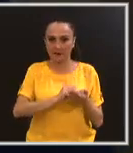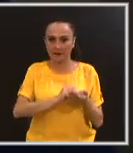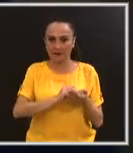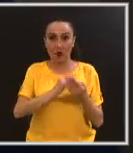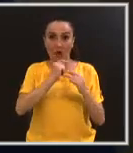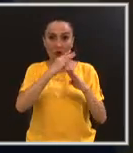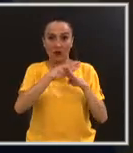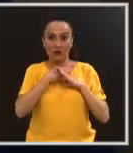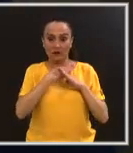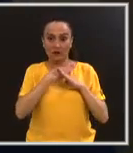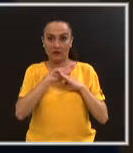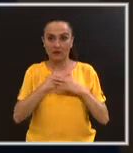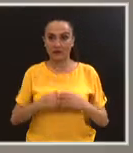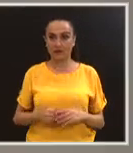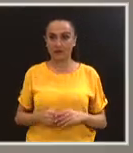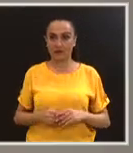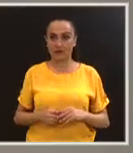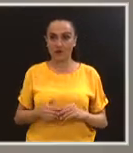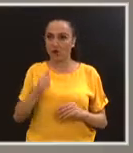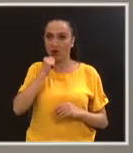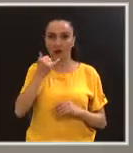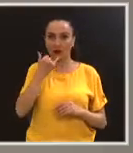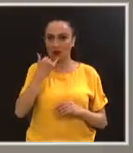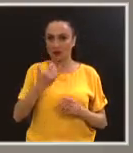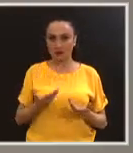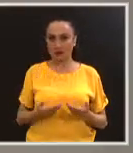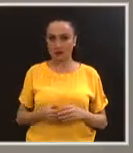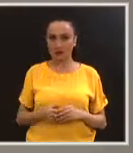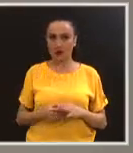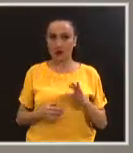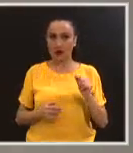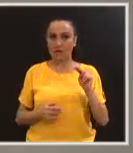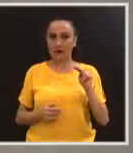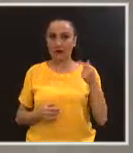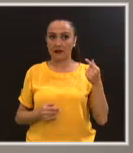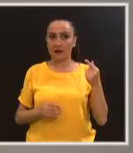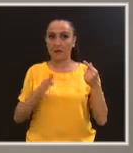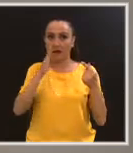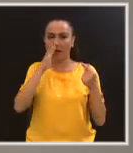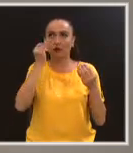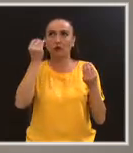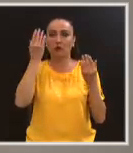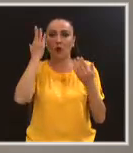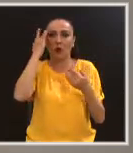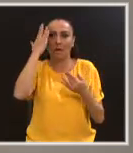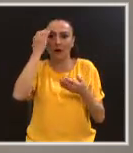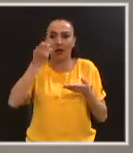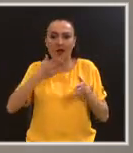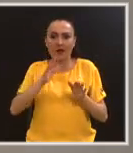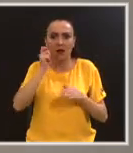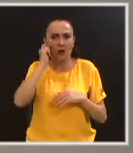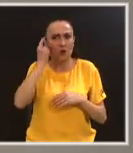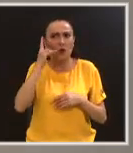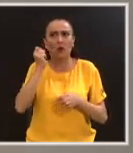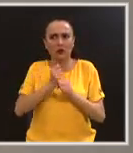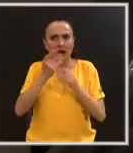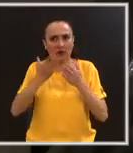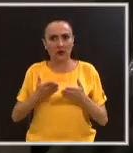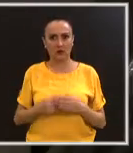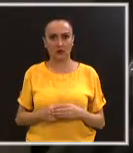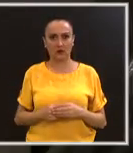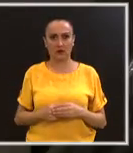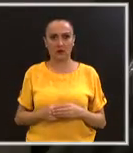bloqueado ya cortado y y no contesta Carmen García madre de Gretel está muy preocupada ya que su hija es una mujer muy trabajadora